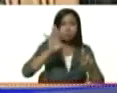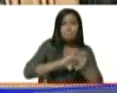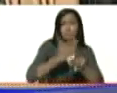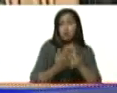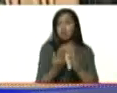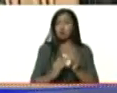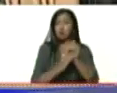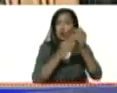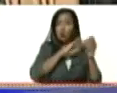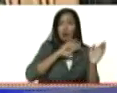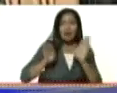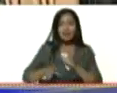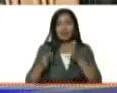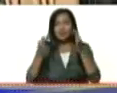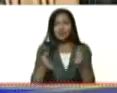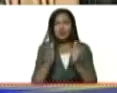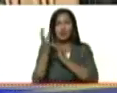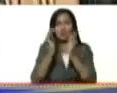seguidores de Cristo, que somos,